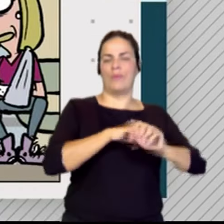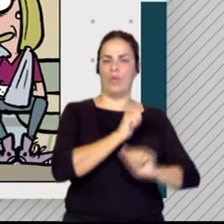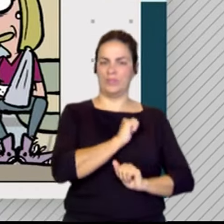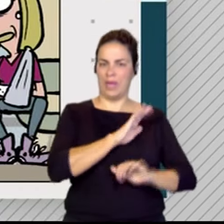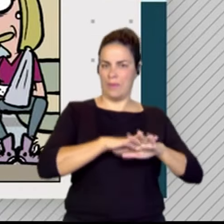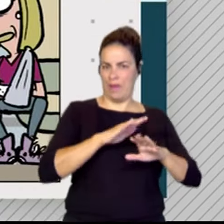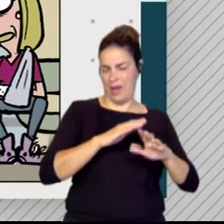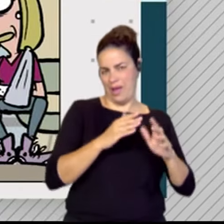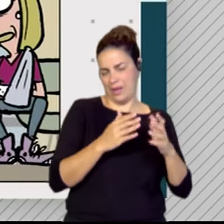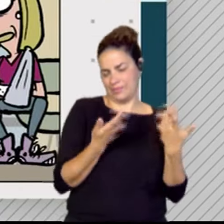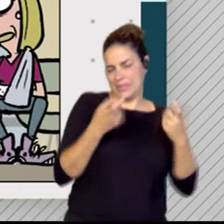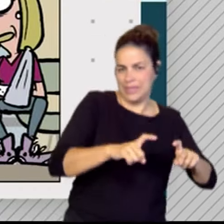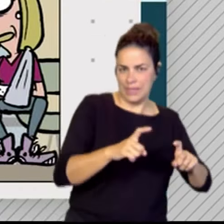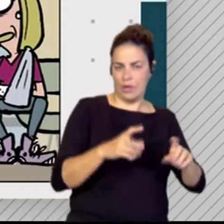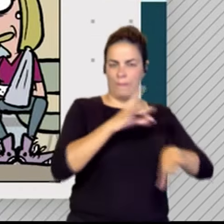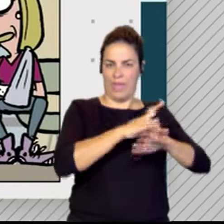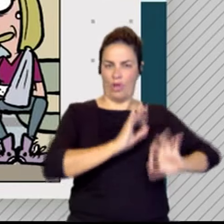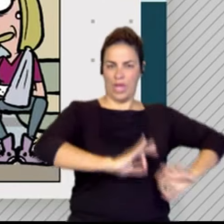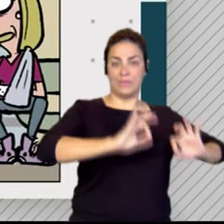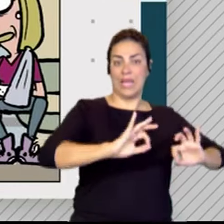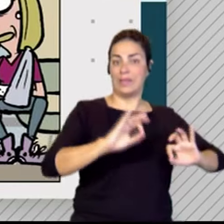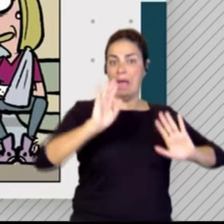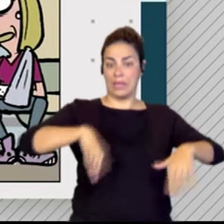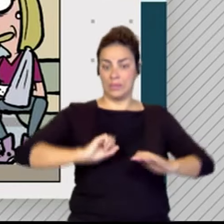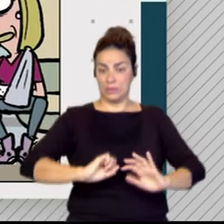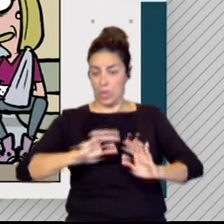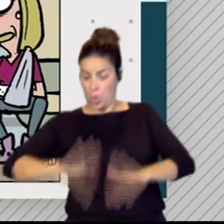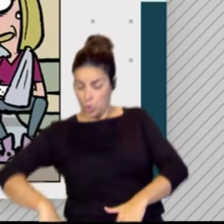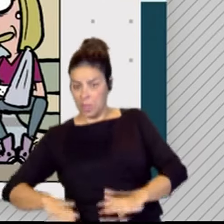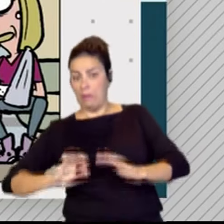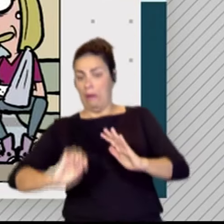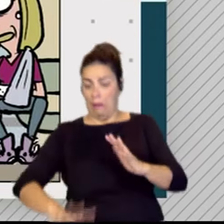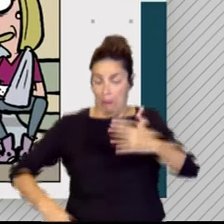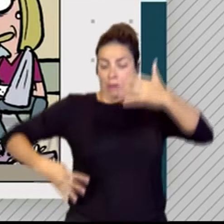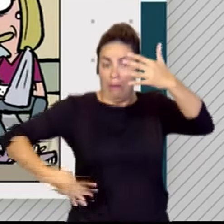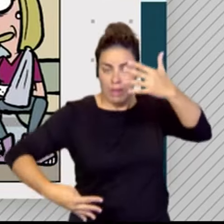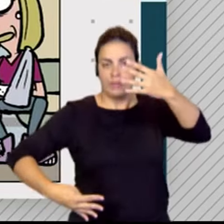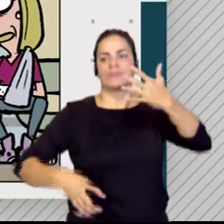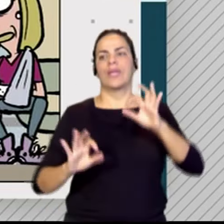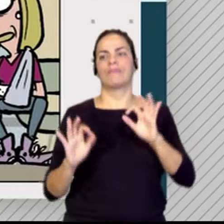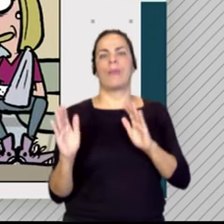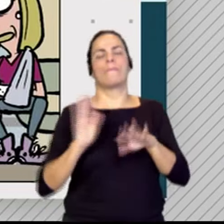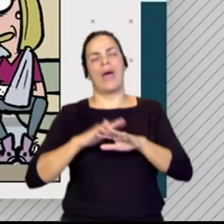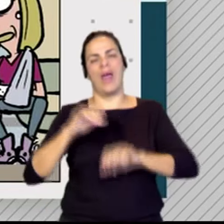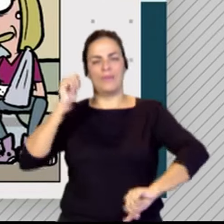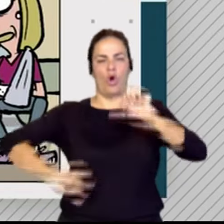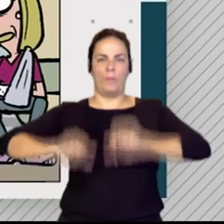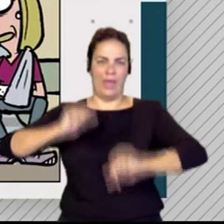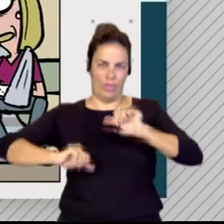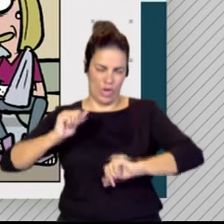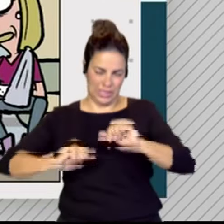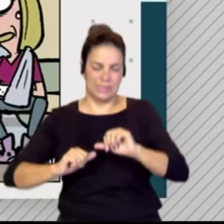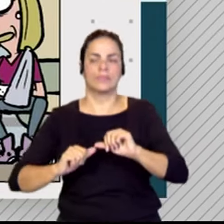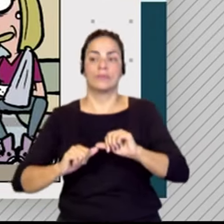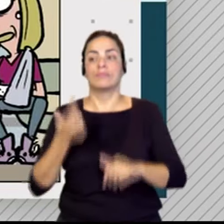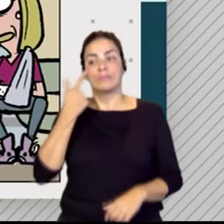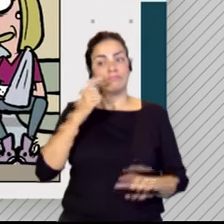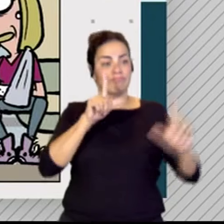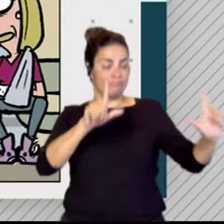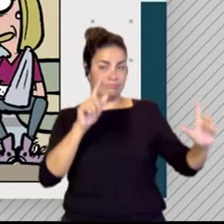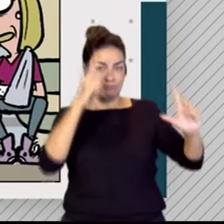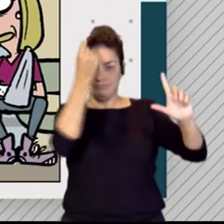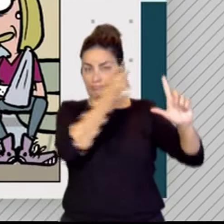especialist y pasa de la última posición a la cuarta por la cola en el tiempo de las intervenciones quirúrgicas y en esta imagen vemos A